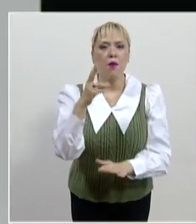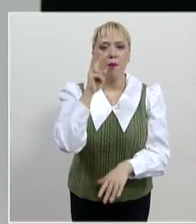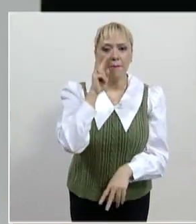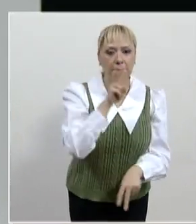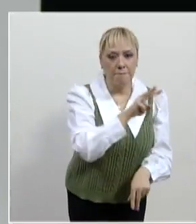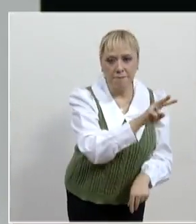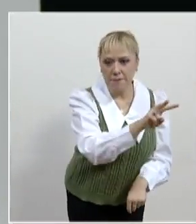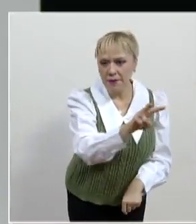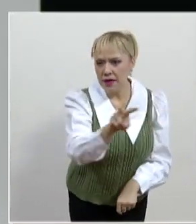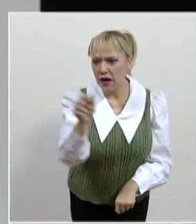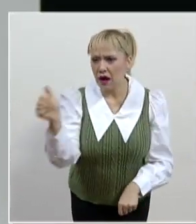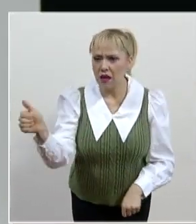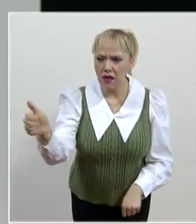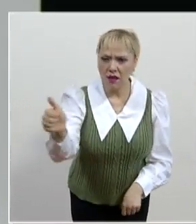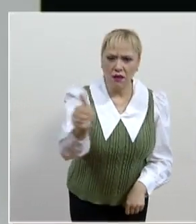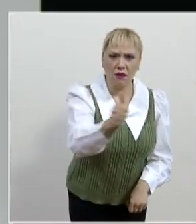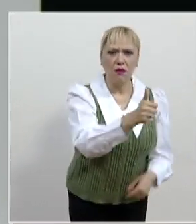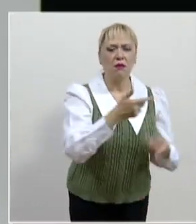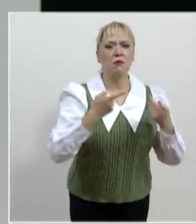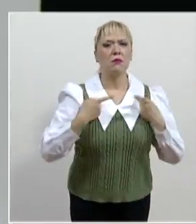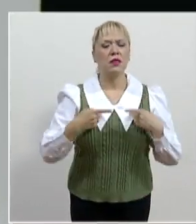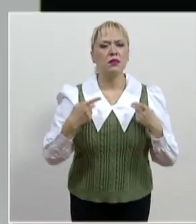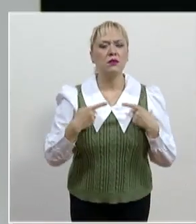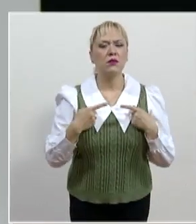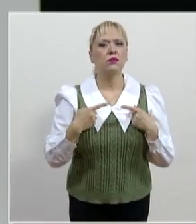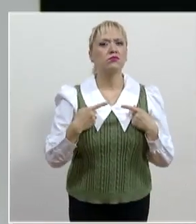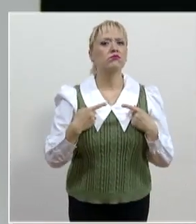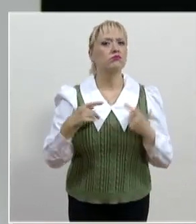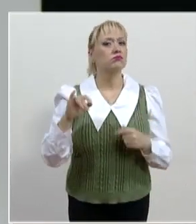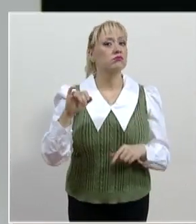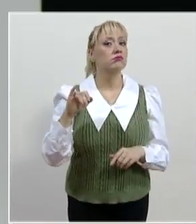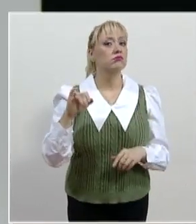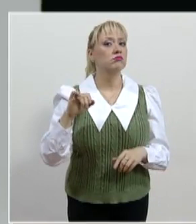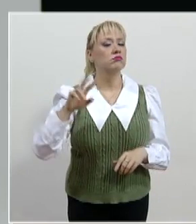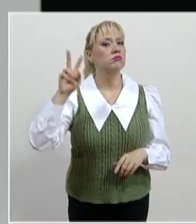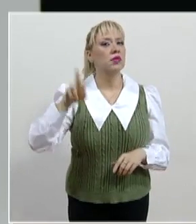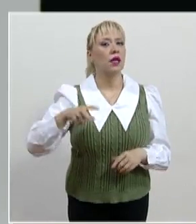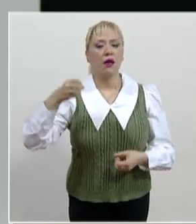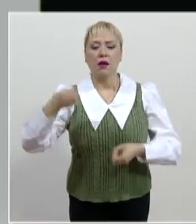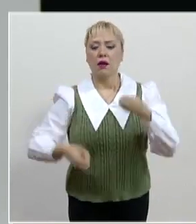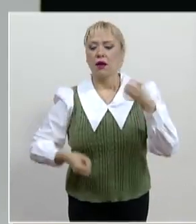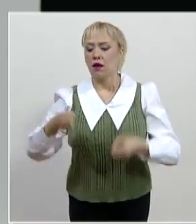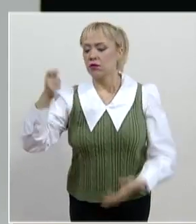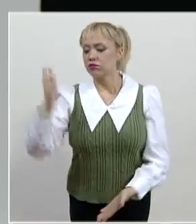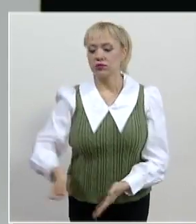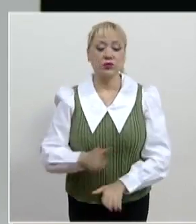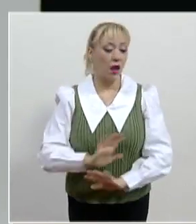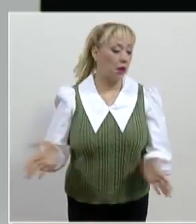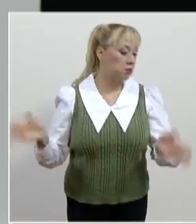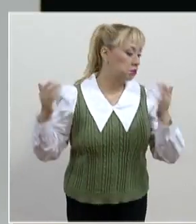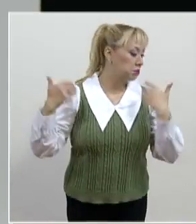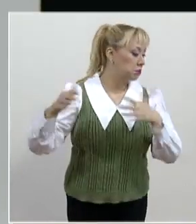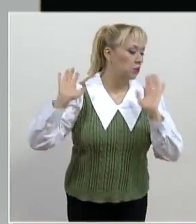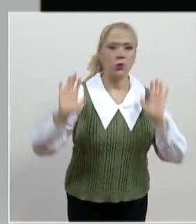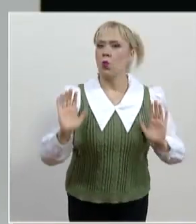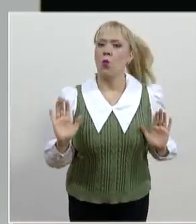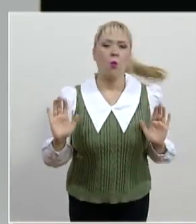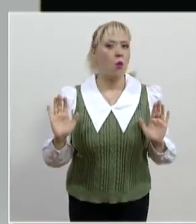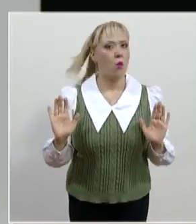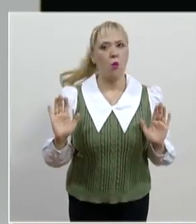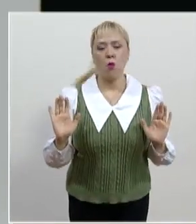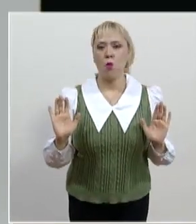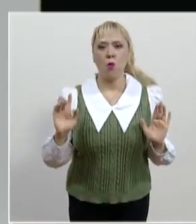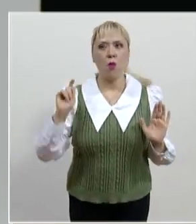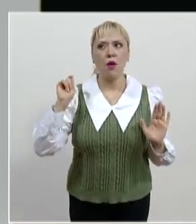la realidad, en algo más allá de impartición de justicia, sino convertirse en este